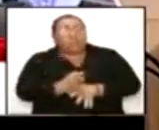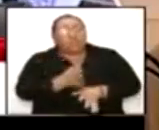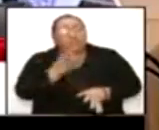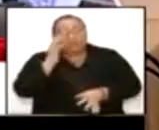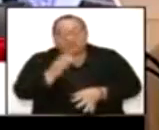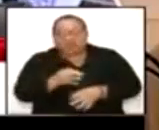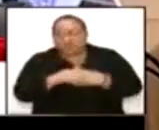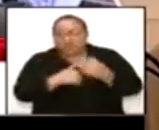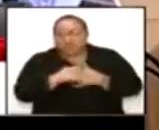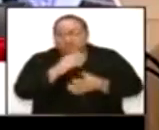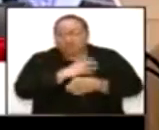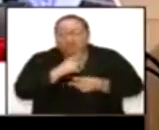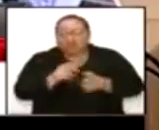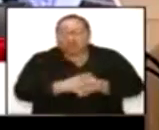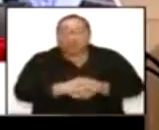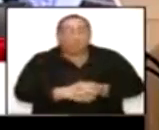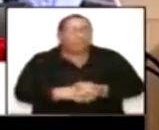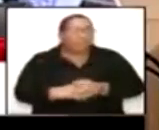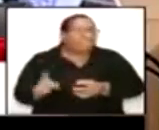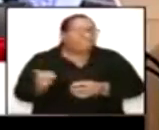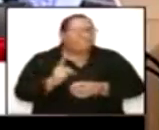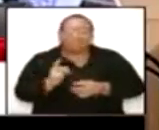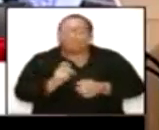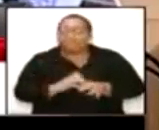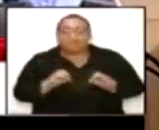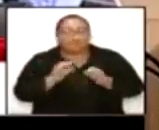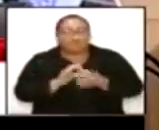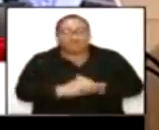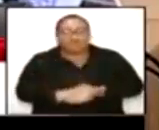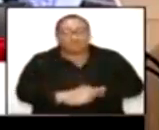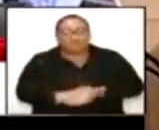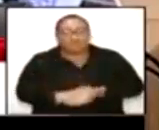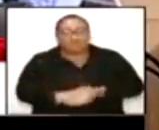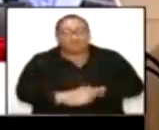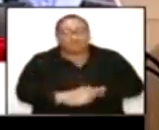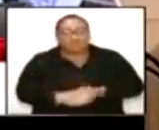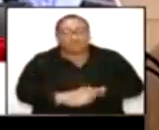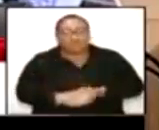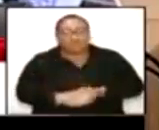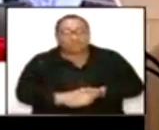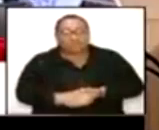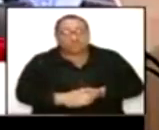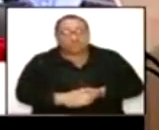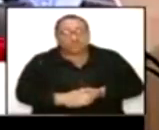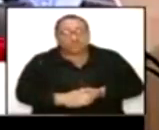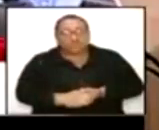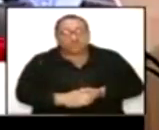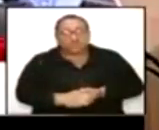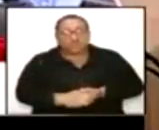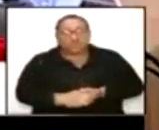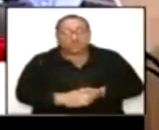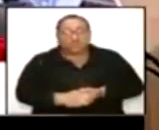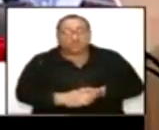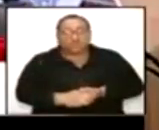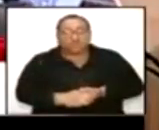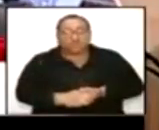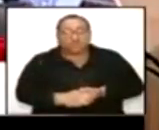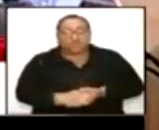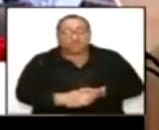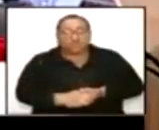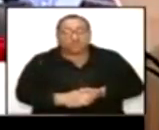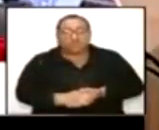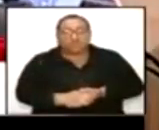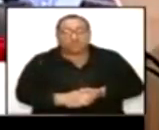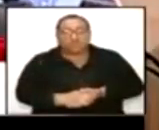la agenda del gobierno local. No son prioridad, señores. Los niños y niñas y adolescentes en nuestro país no son